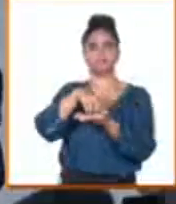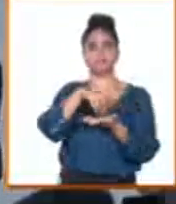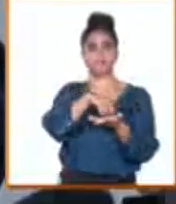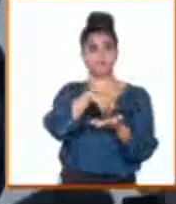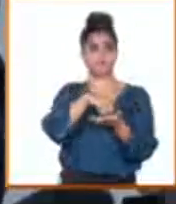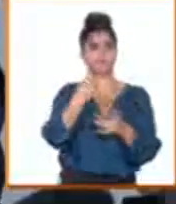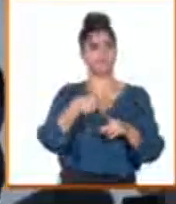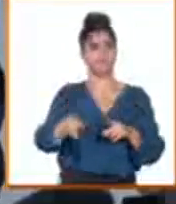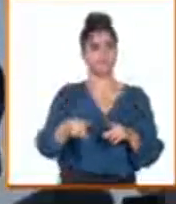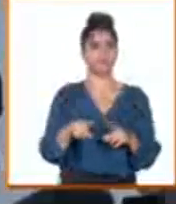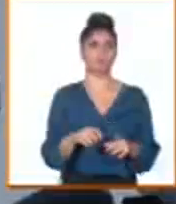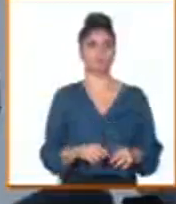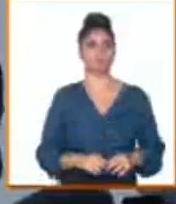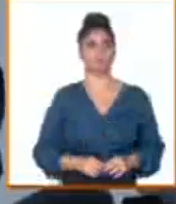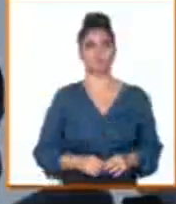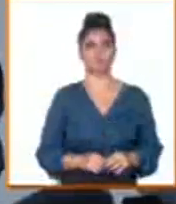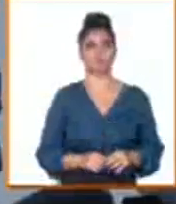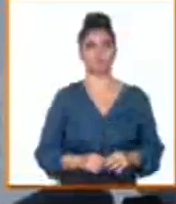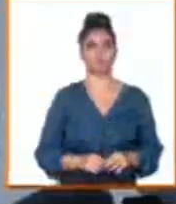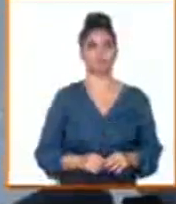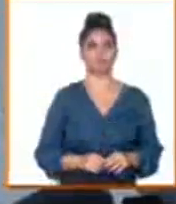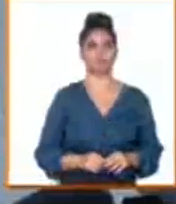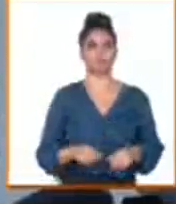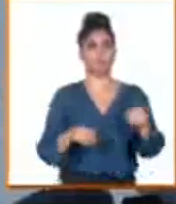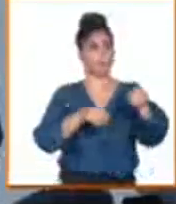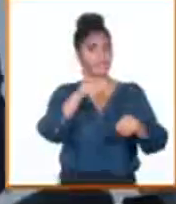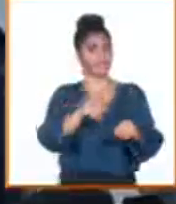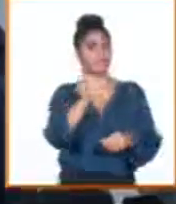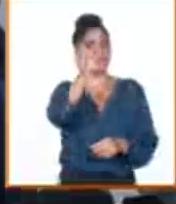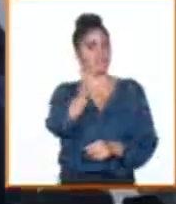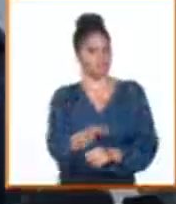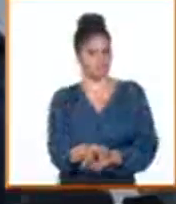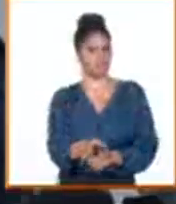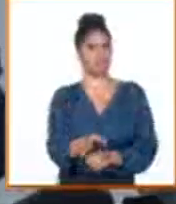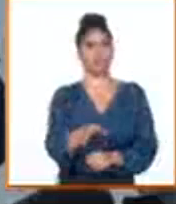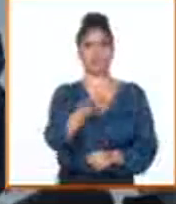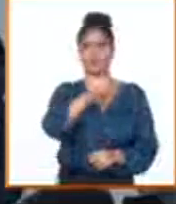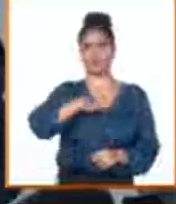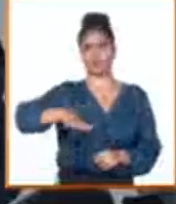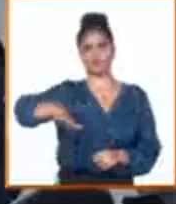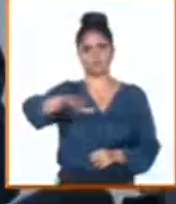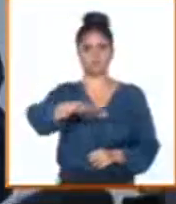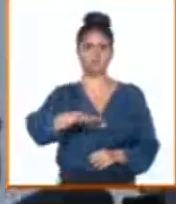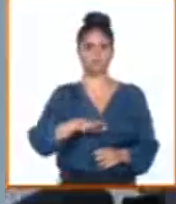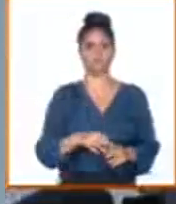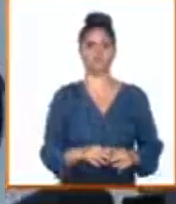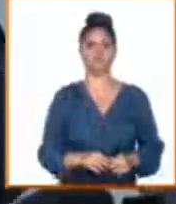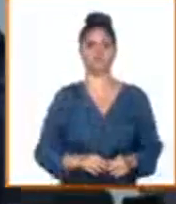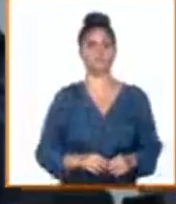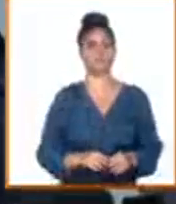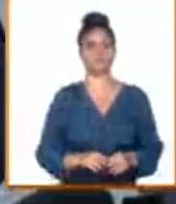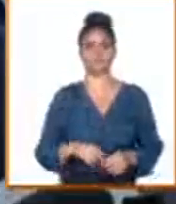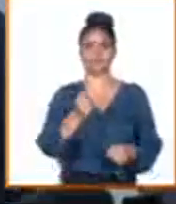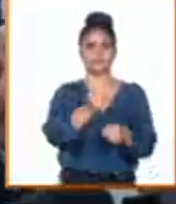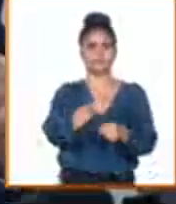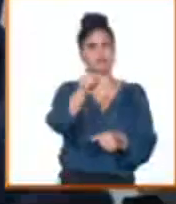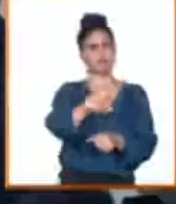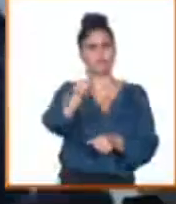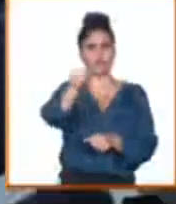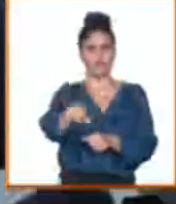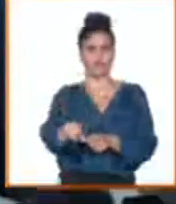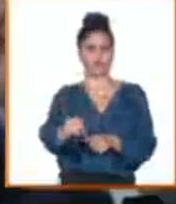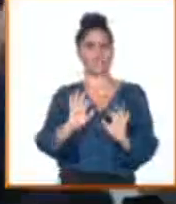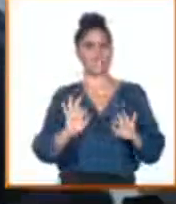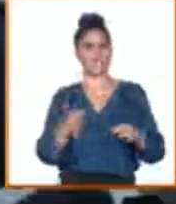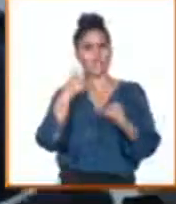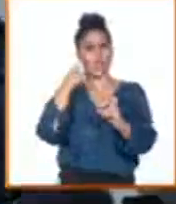lado, a que garantice una participación efectiva, y subrayo efectiva, de los trabajadores en la definición de los